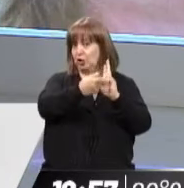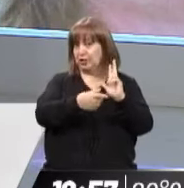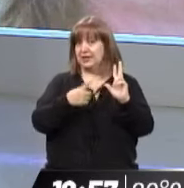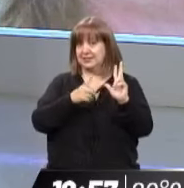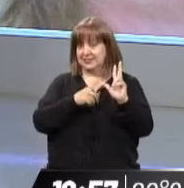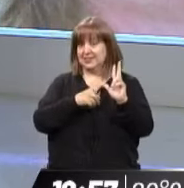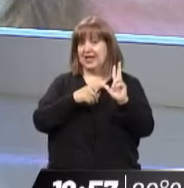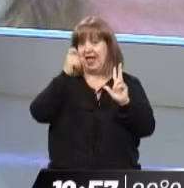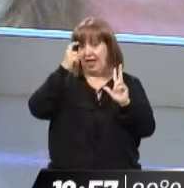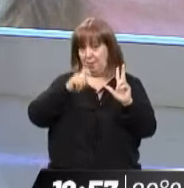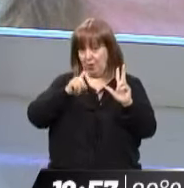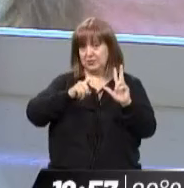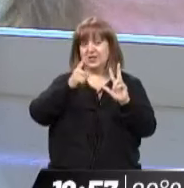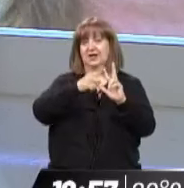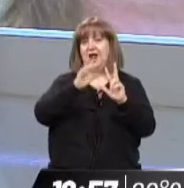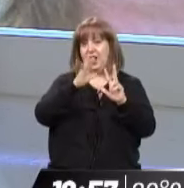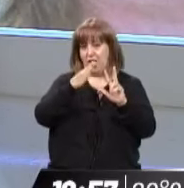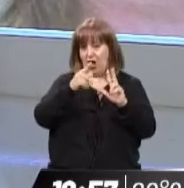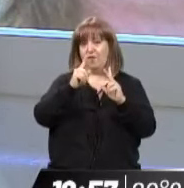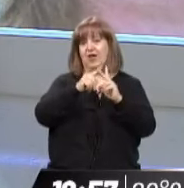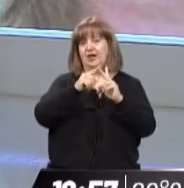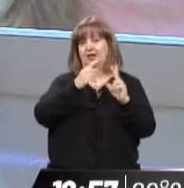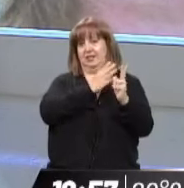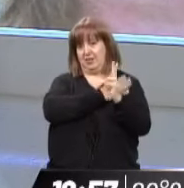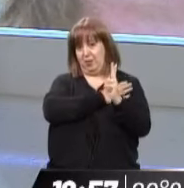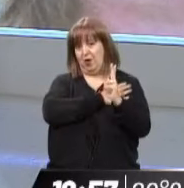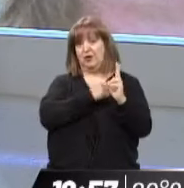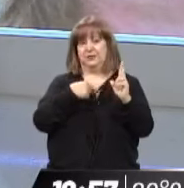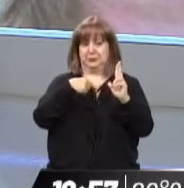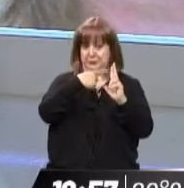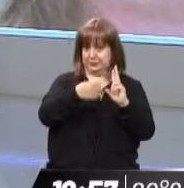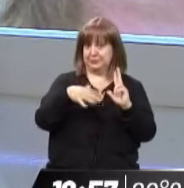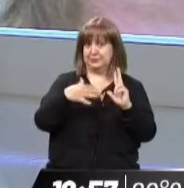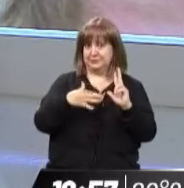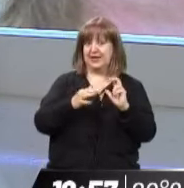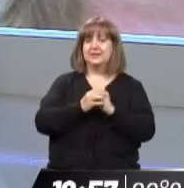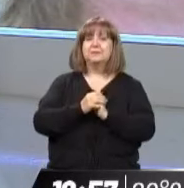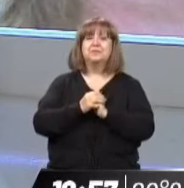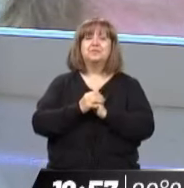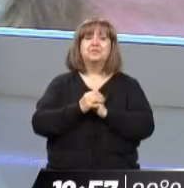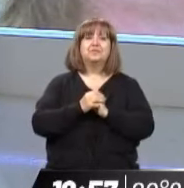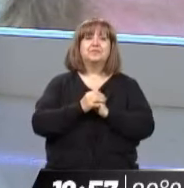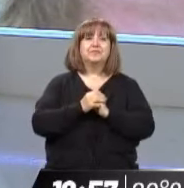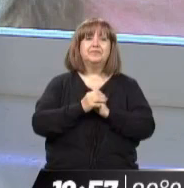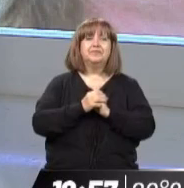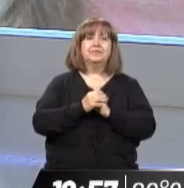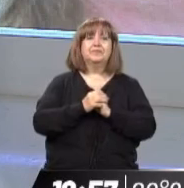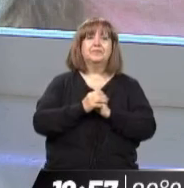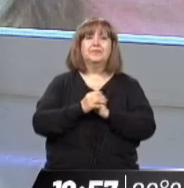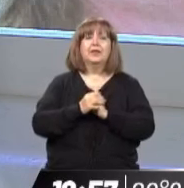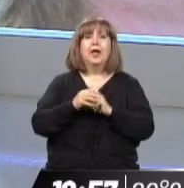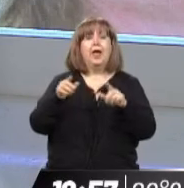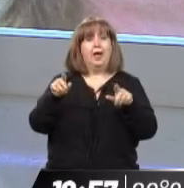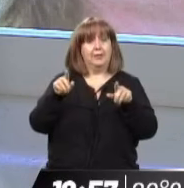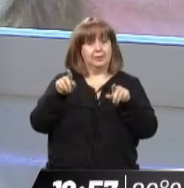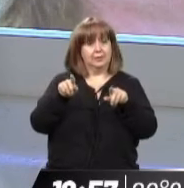Ahora, Camila Holmes también, yo me apartaría un poco de lo que generan los medios. Le pasó al hijo de Cristiano Ronaldo. El ídolo del